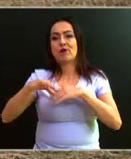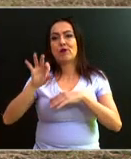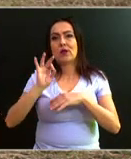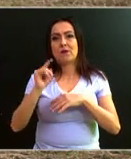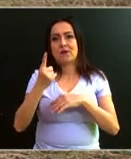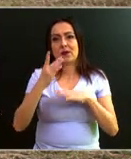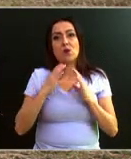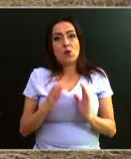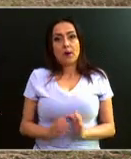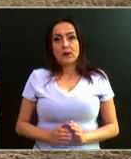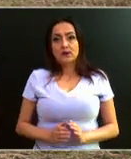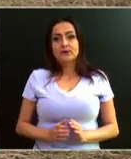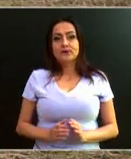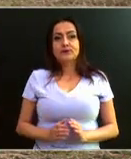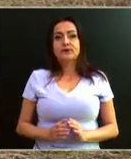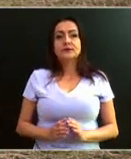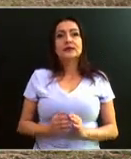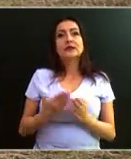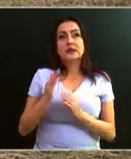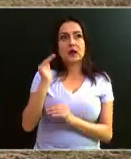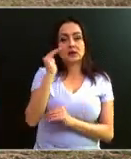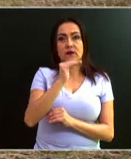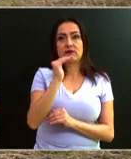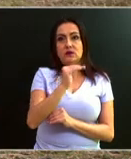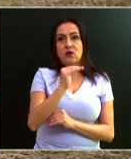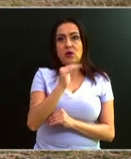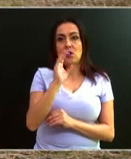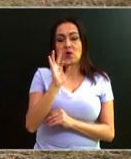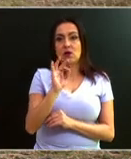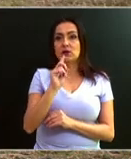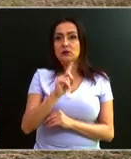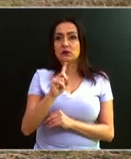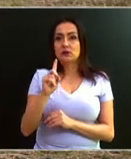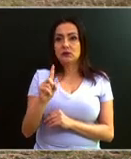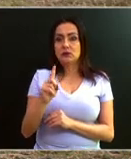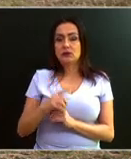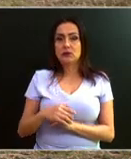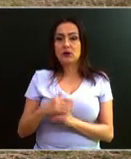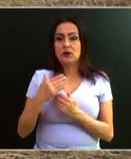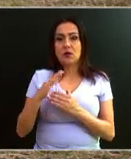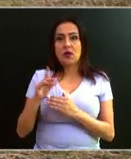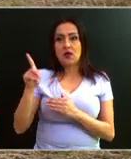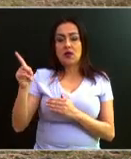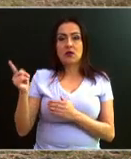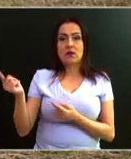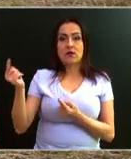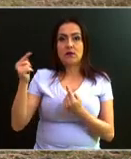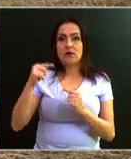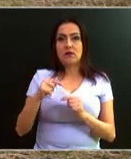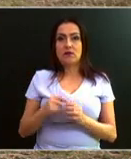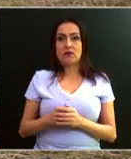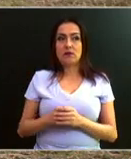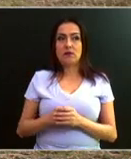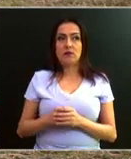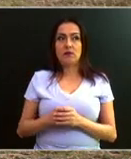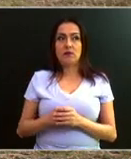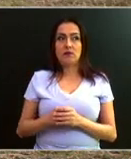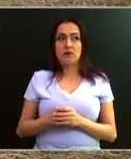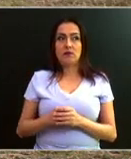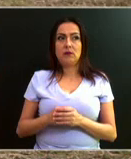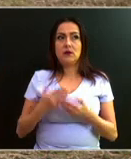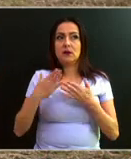primer cuerpo. Ya se avisó al 911 y ya ellos dieron, cuando